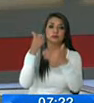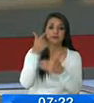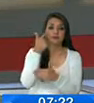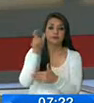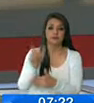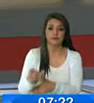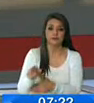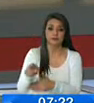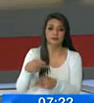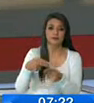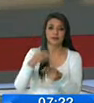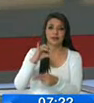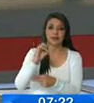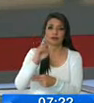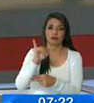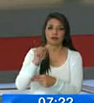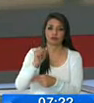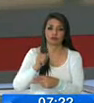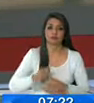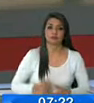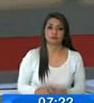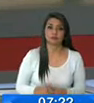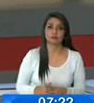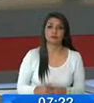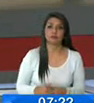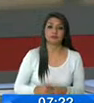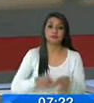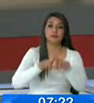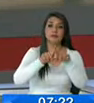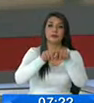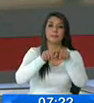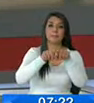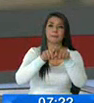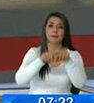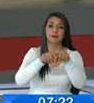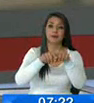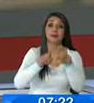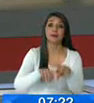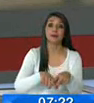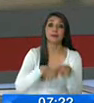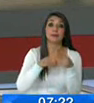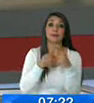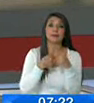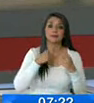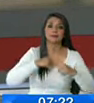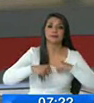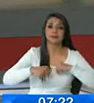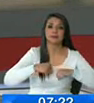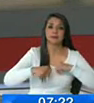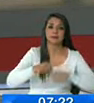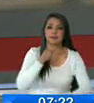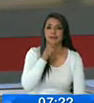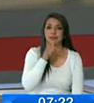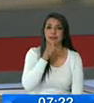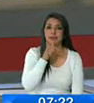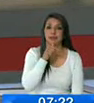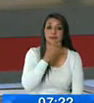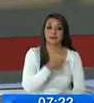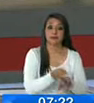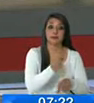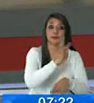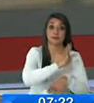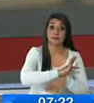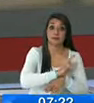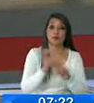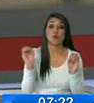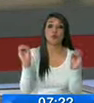Carlos Baca. Según se afirma, todo dependerá de quien inicie primero el trámite, en este caso la Asamblea Nacional